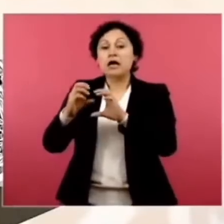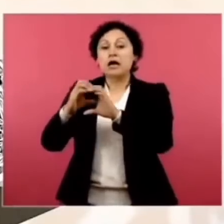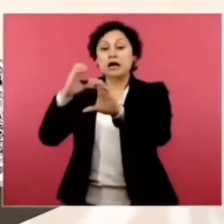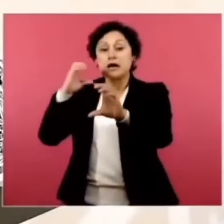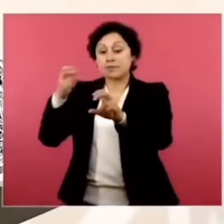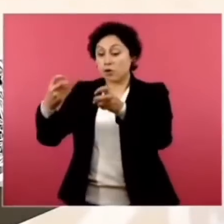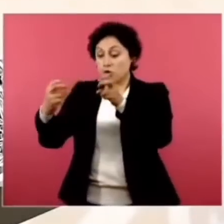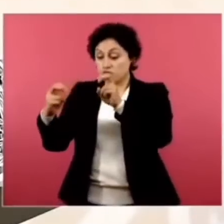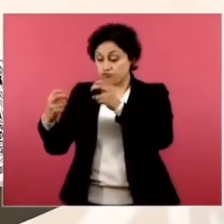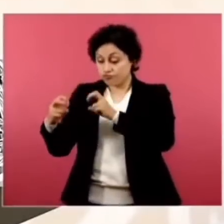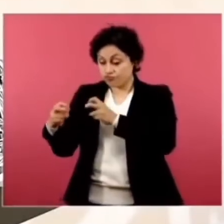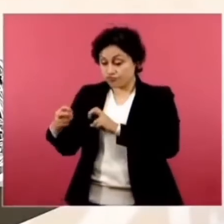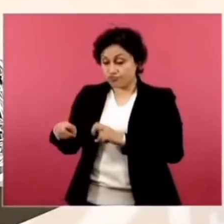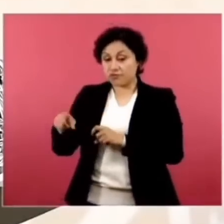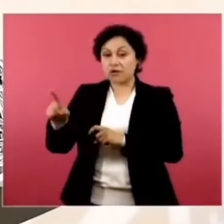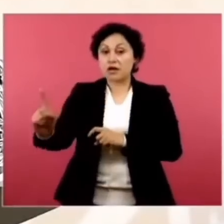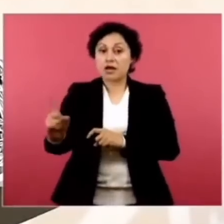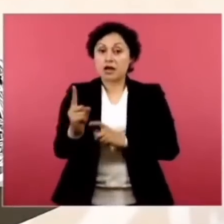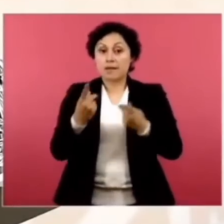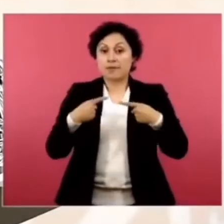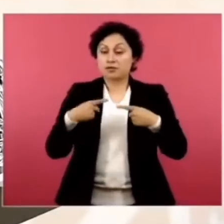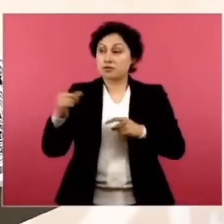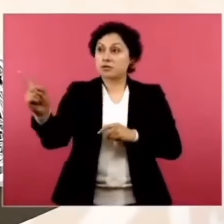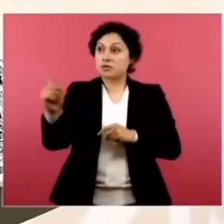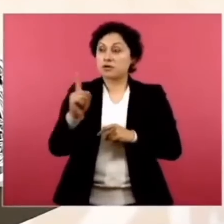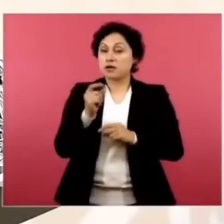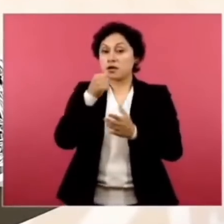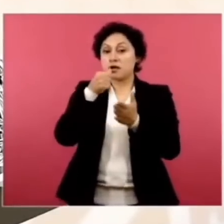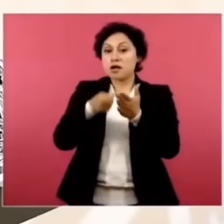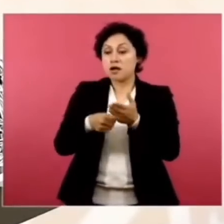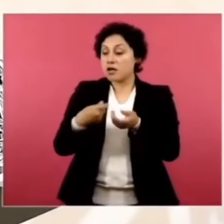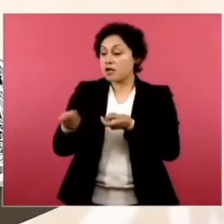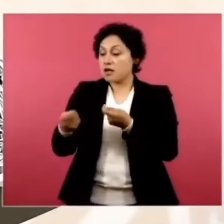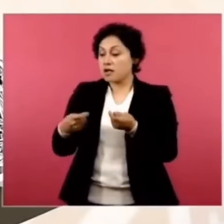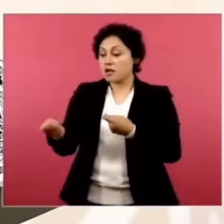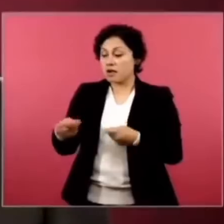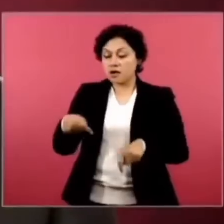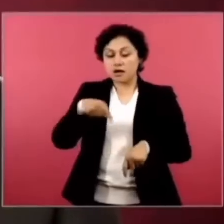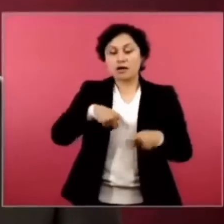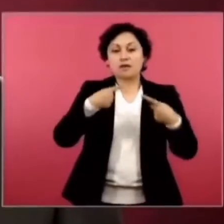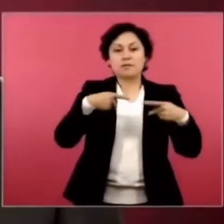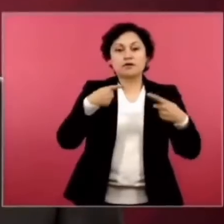por fila, ¿no? Y este iba dormido así.